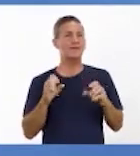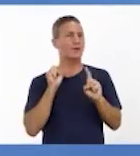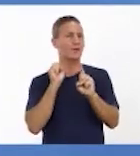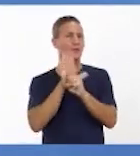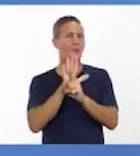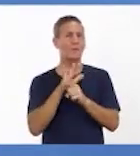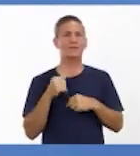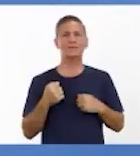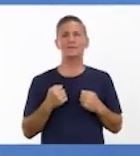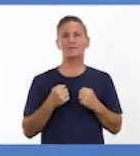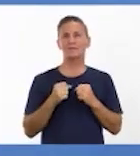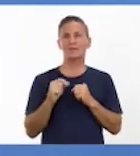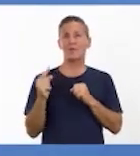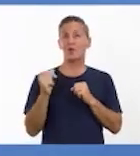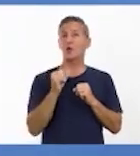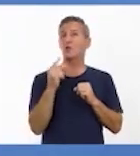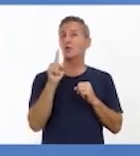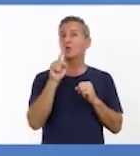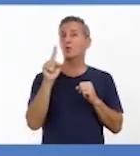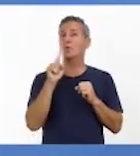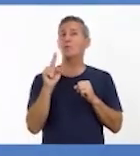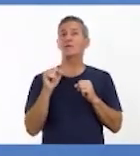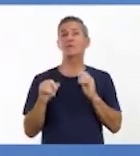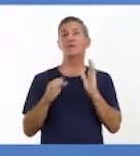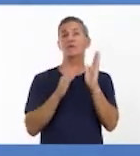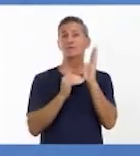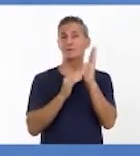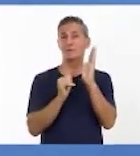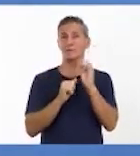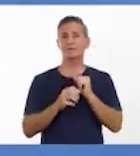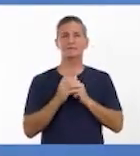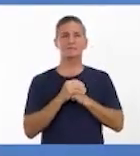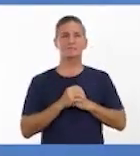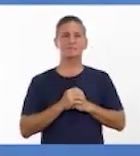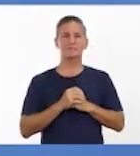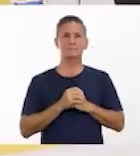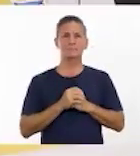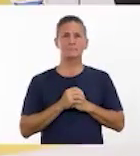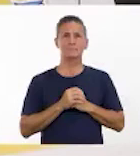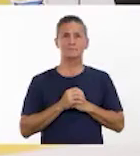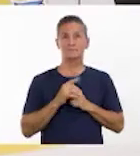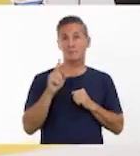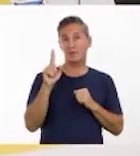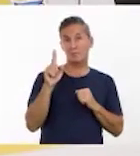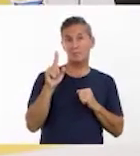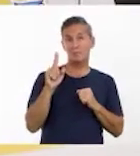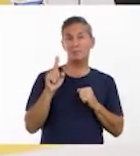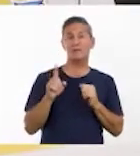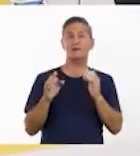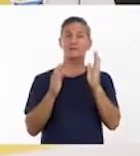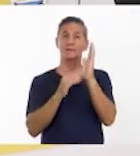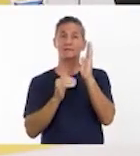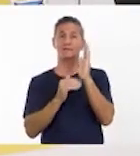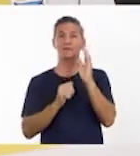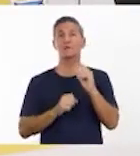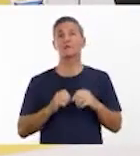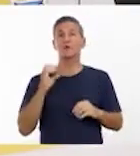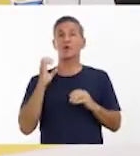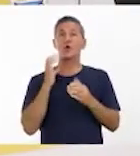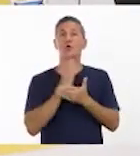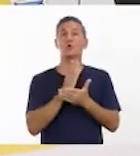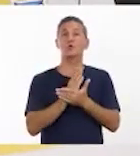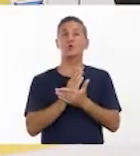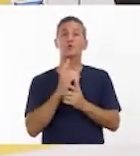forma independiente. Comencemos entonces con los primeros semestres. Primer semestre, curso regular.